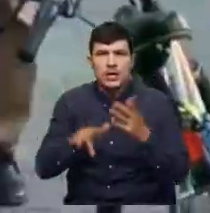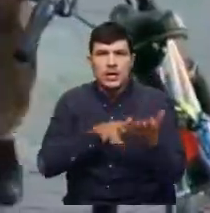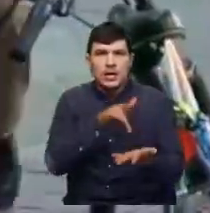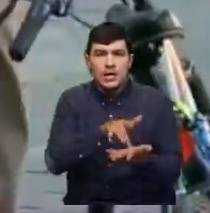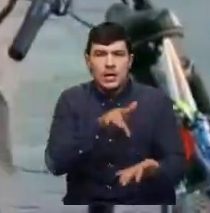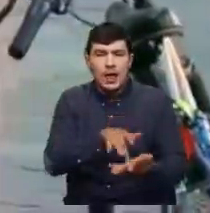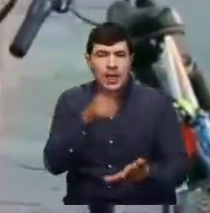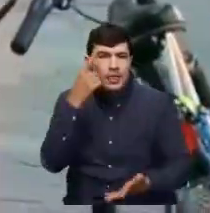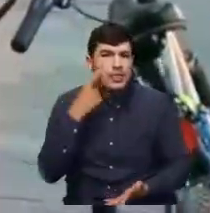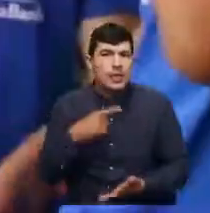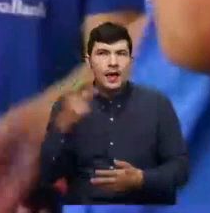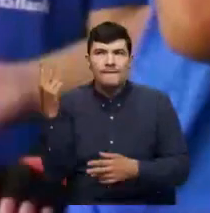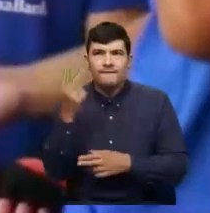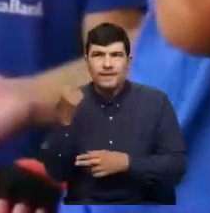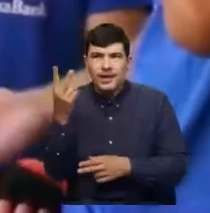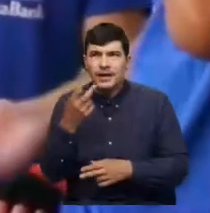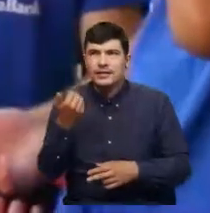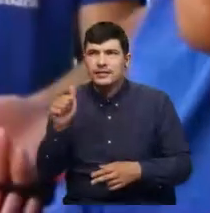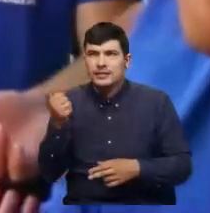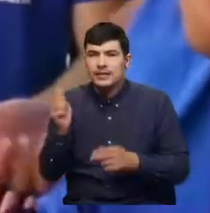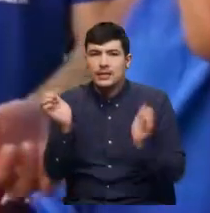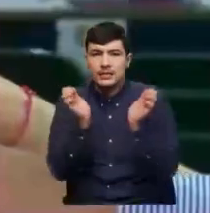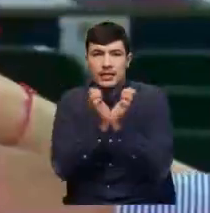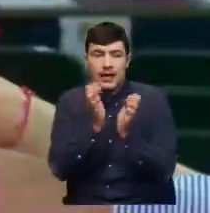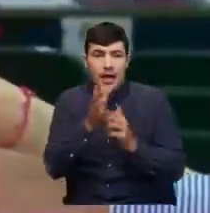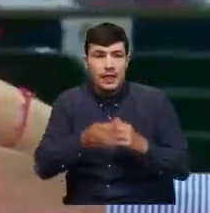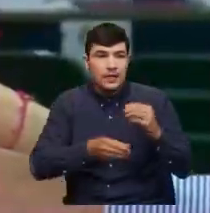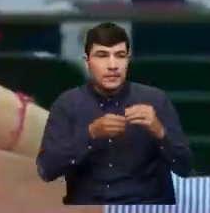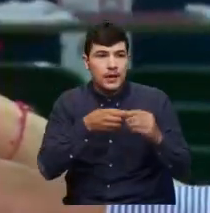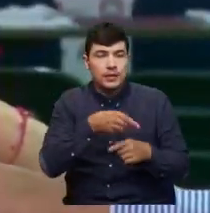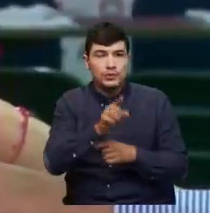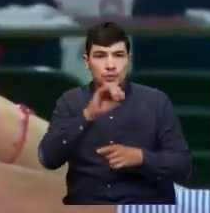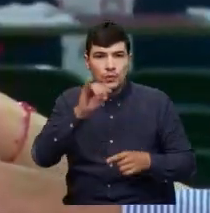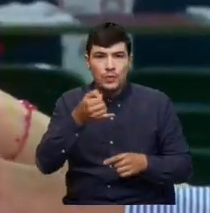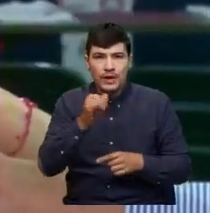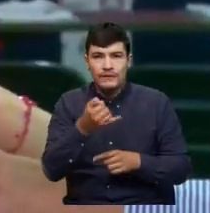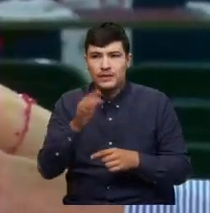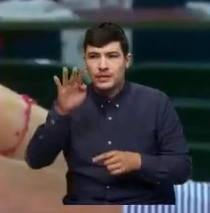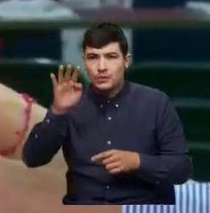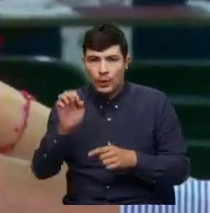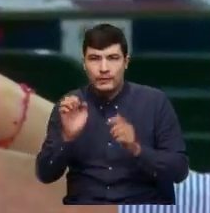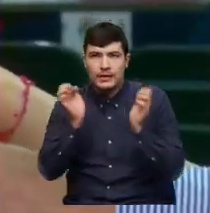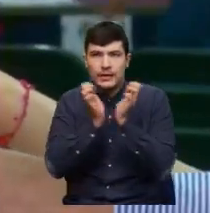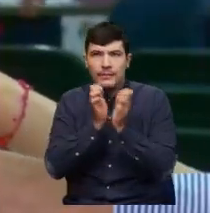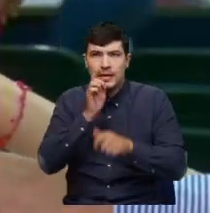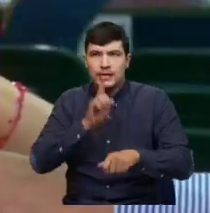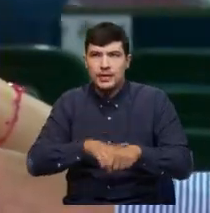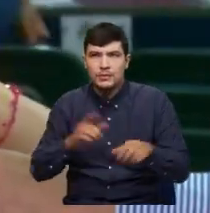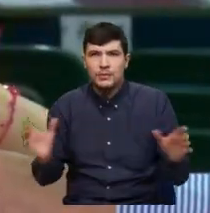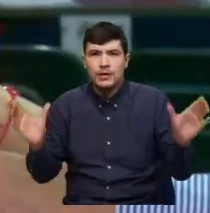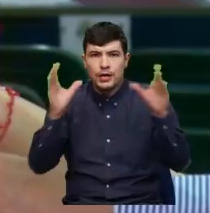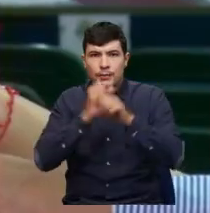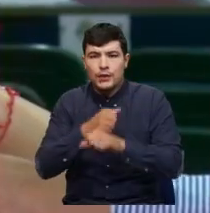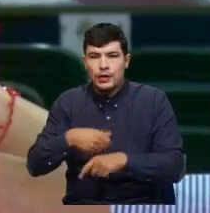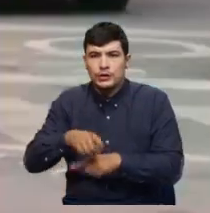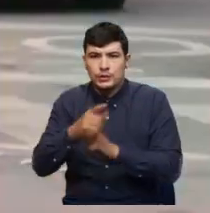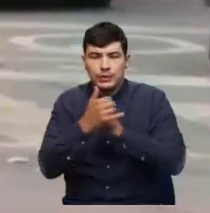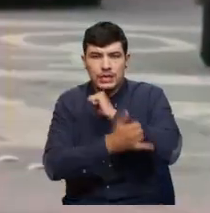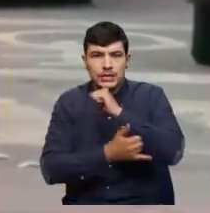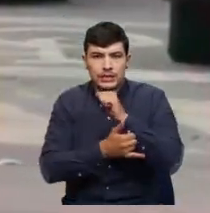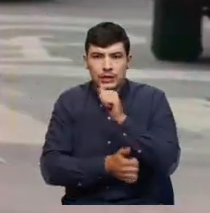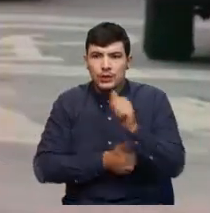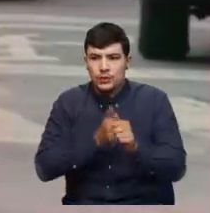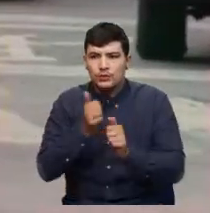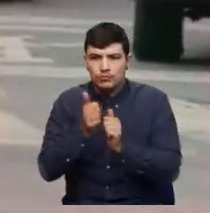día viernes 10 de mayo y el jueves 9 de mayo en la hora de la noche vamos a tener un ciclopaseo en el que también nos va